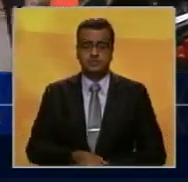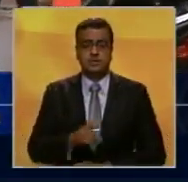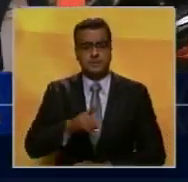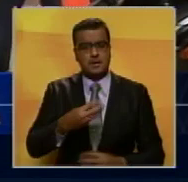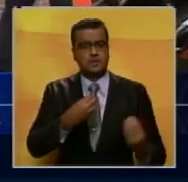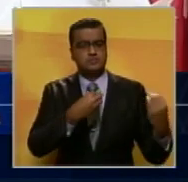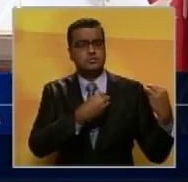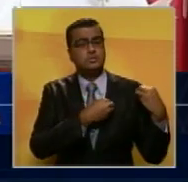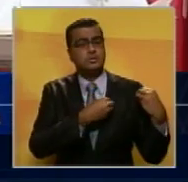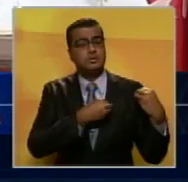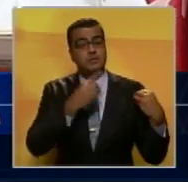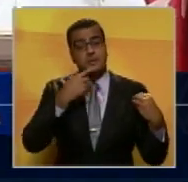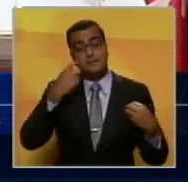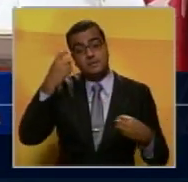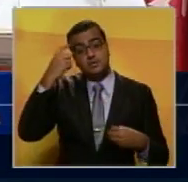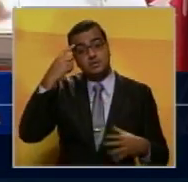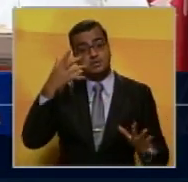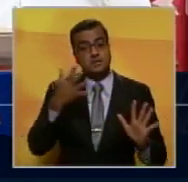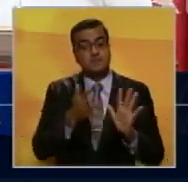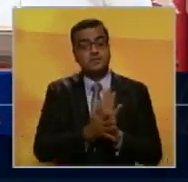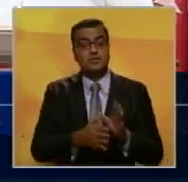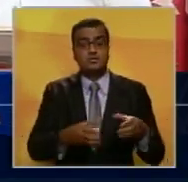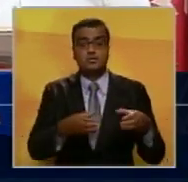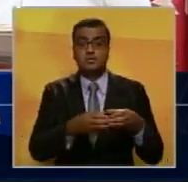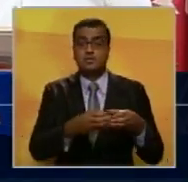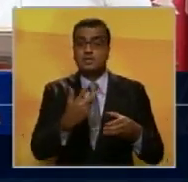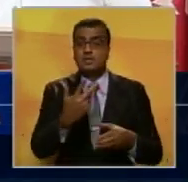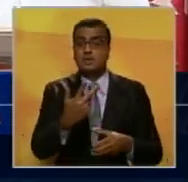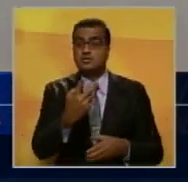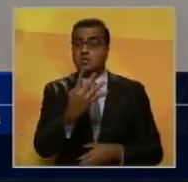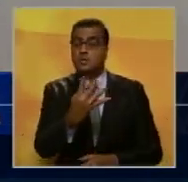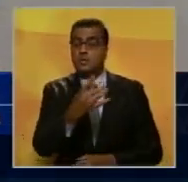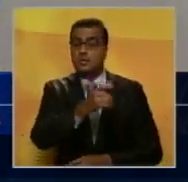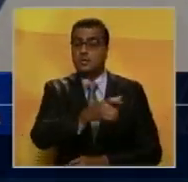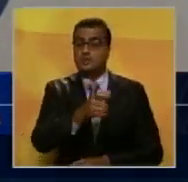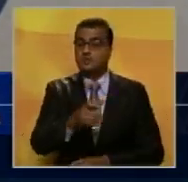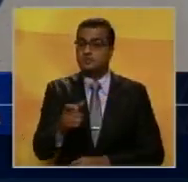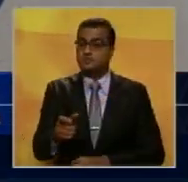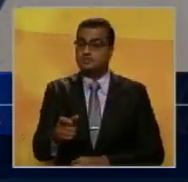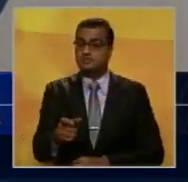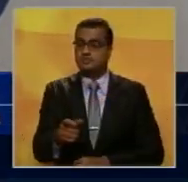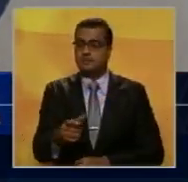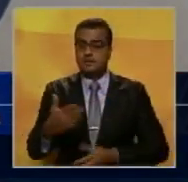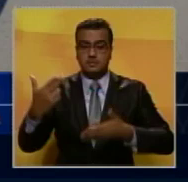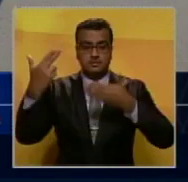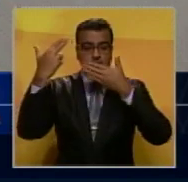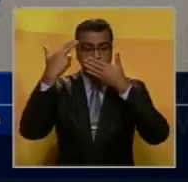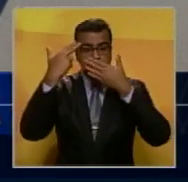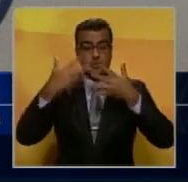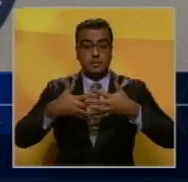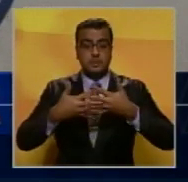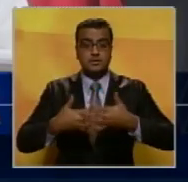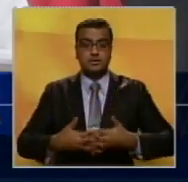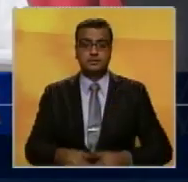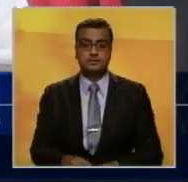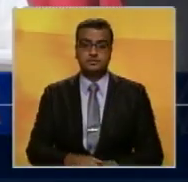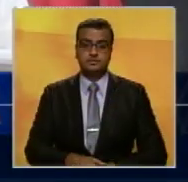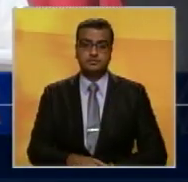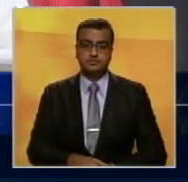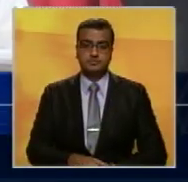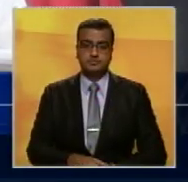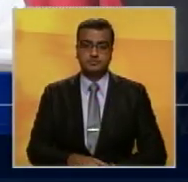las autoridades presumen que se trata de un grupo de 3 o 4 personas quienes sometieron a los empresarios.